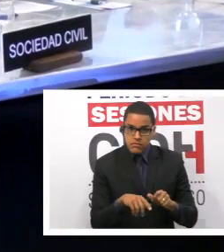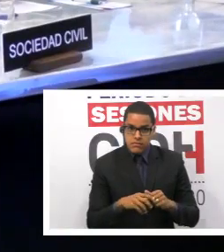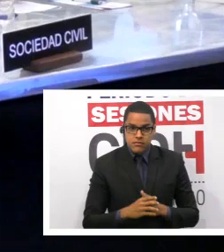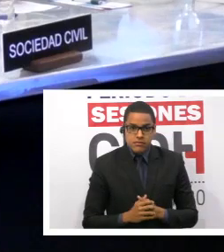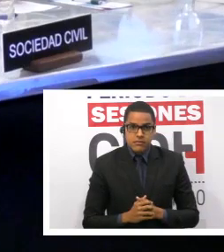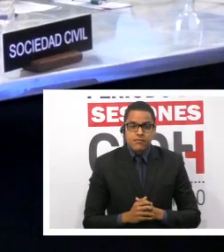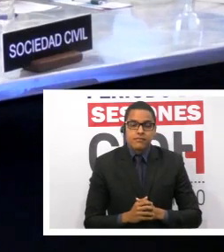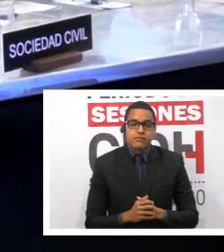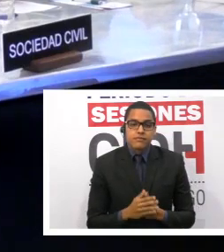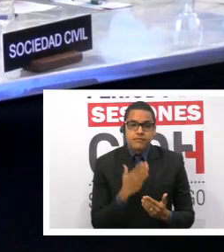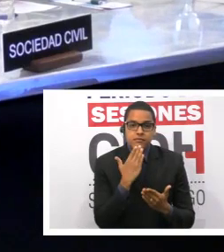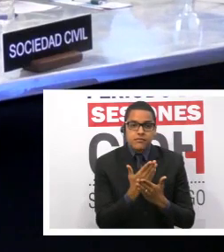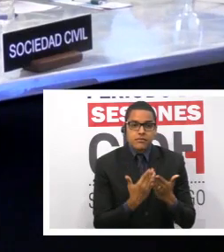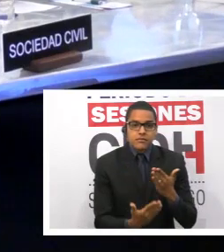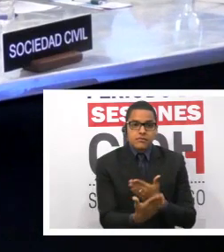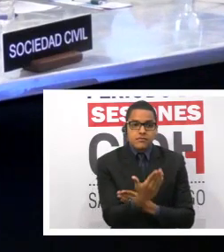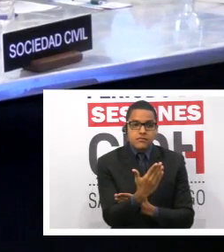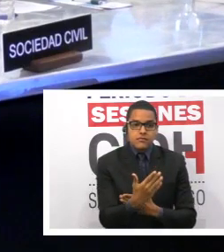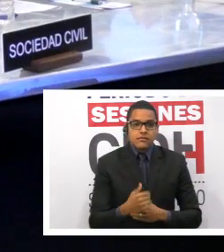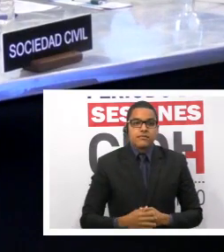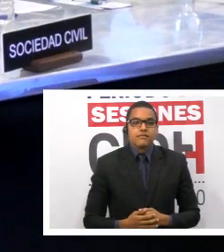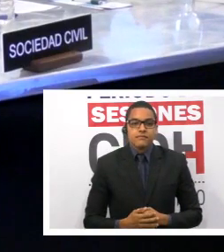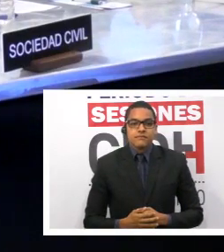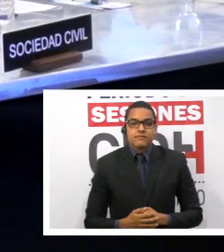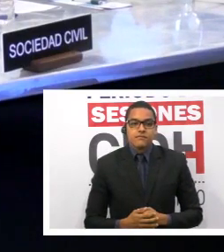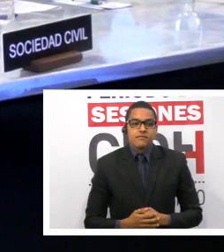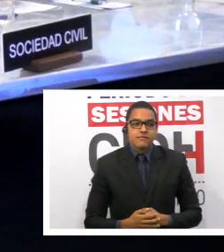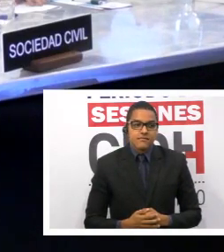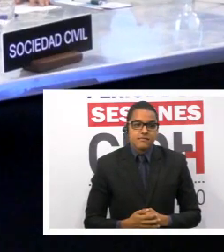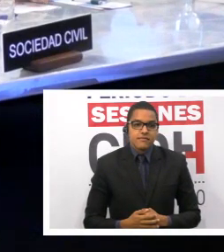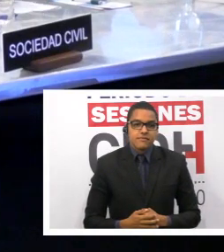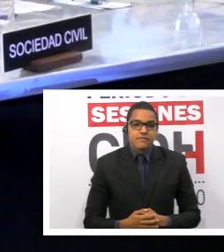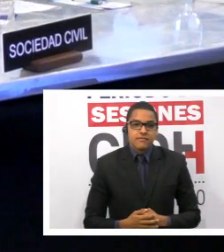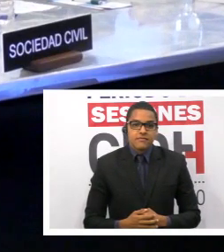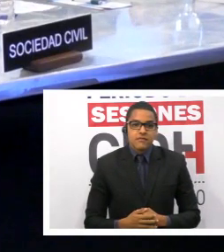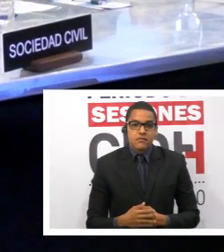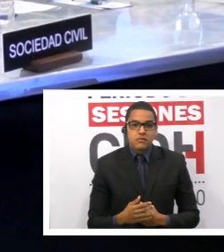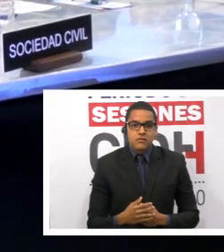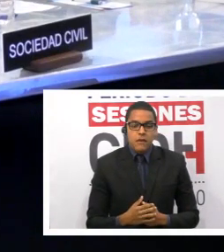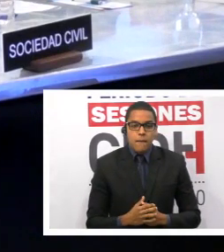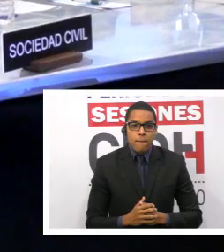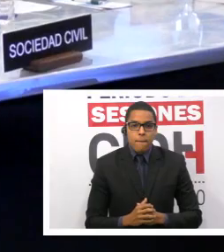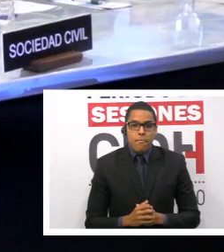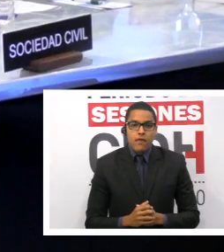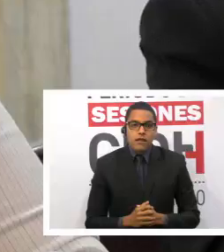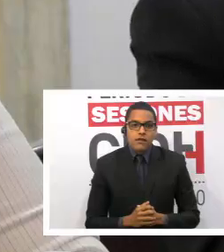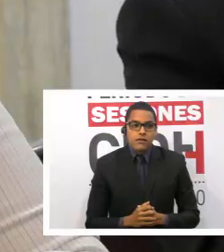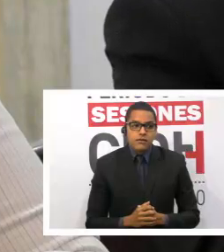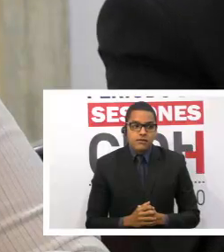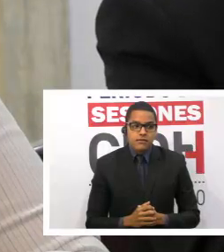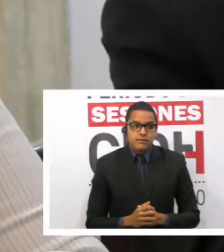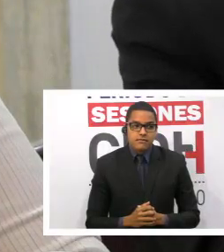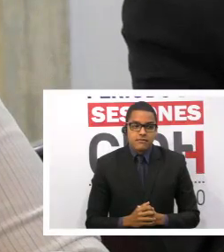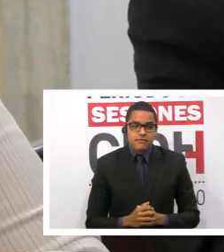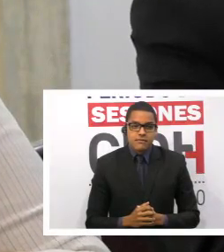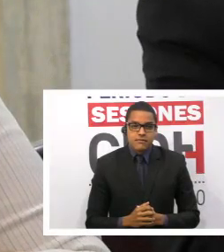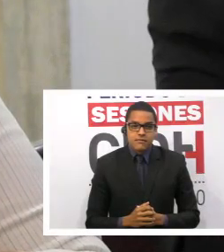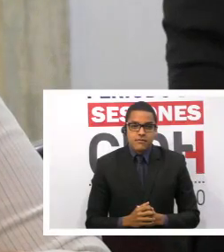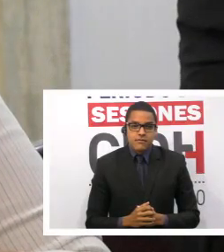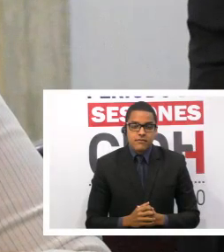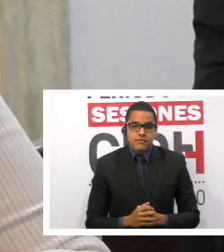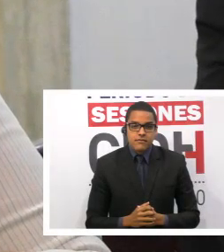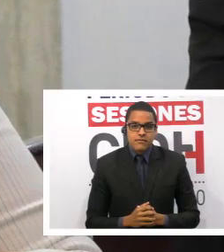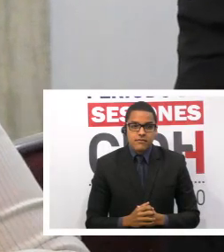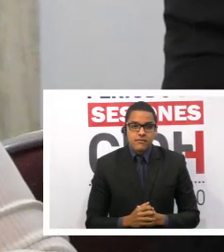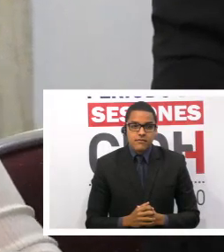buen día yo voy a hablar en portugués si quiere utilizar la traducción el segre diari david bean éste fue presentado